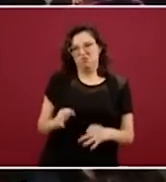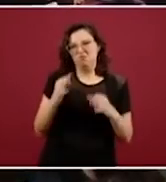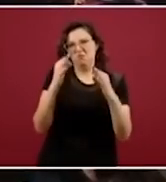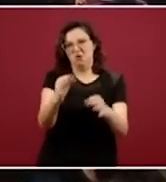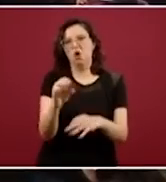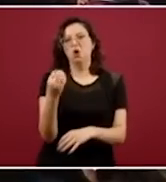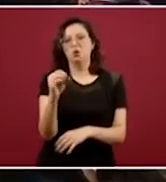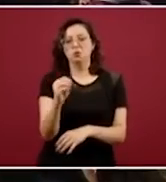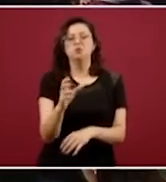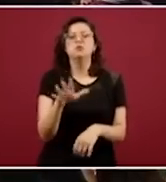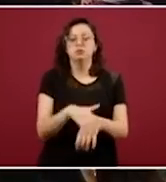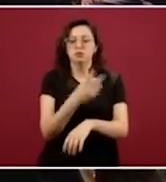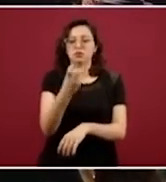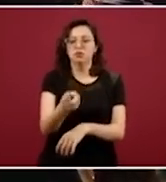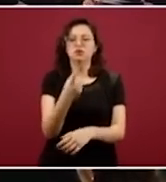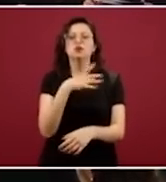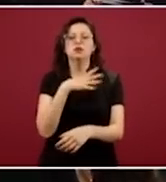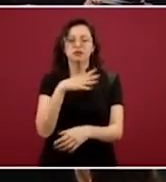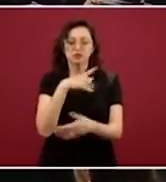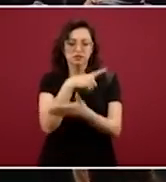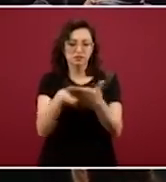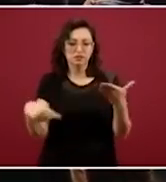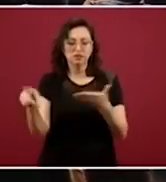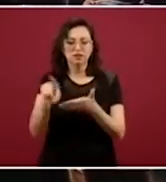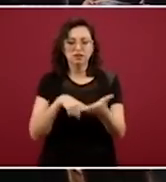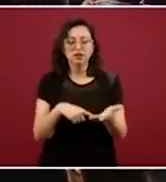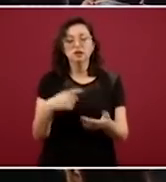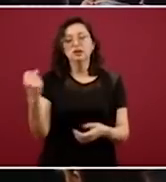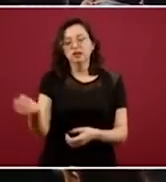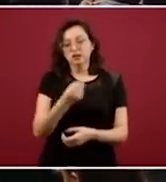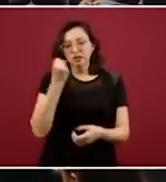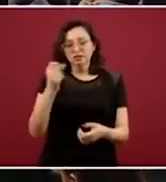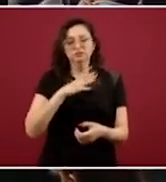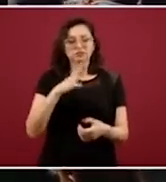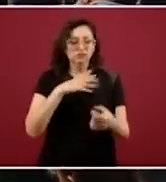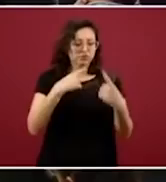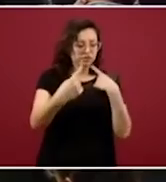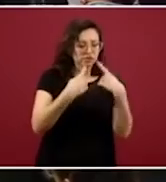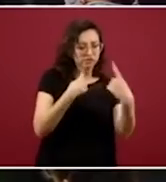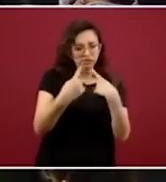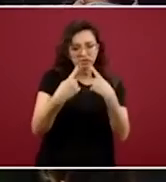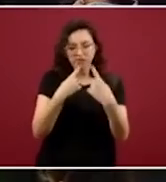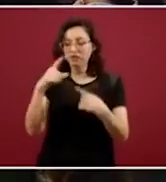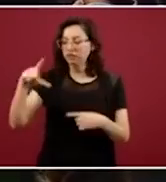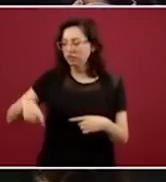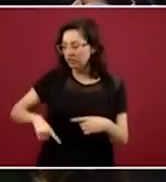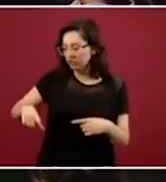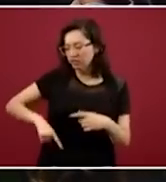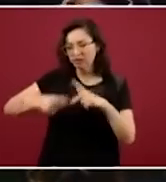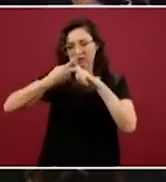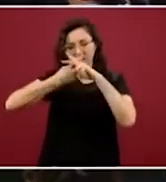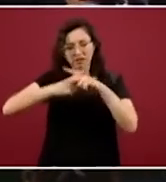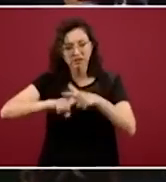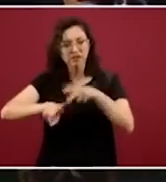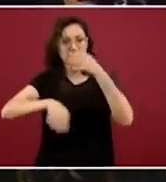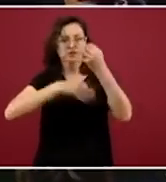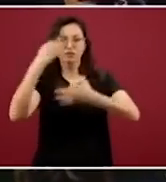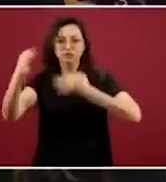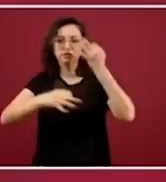motivación. Ahora, afortunadamente ha existido este diálogo y de parte del gobierno ha existido desde el inicio este